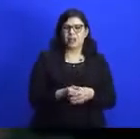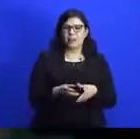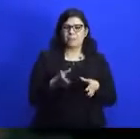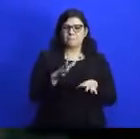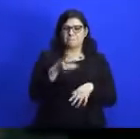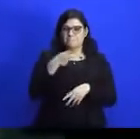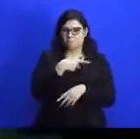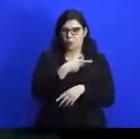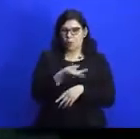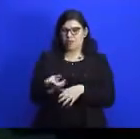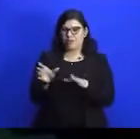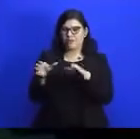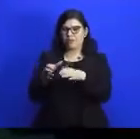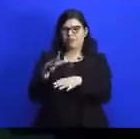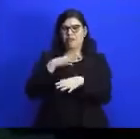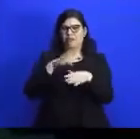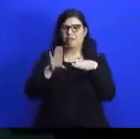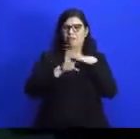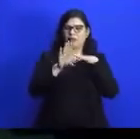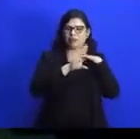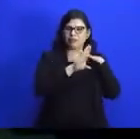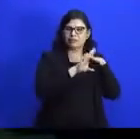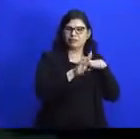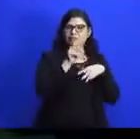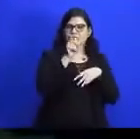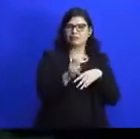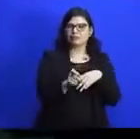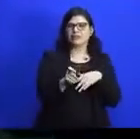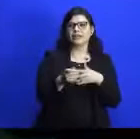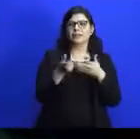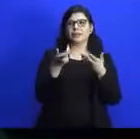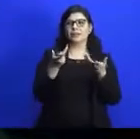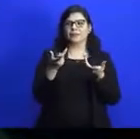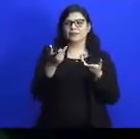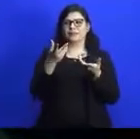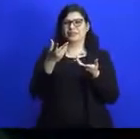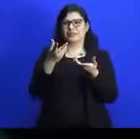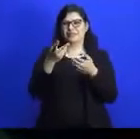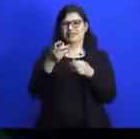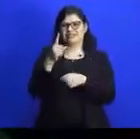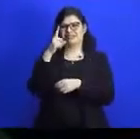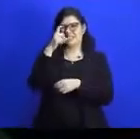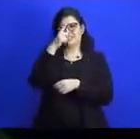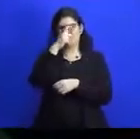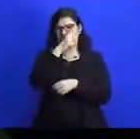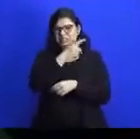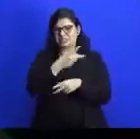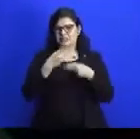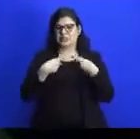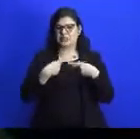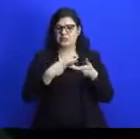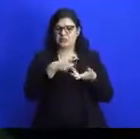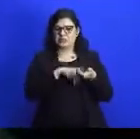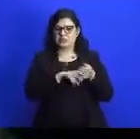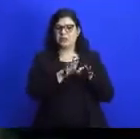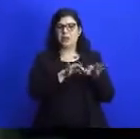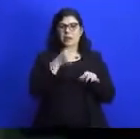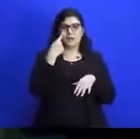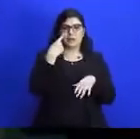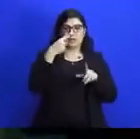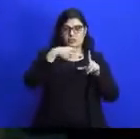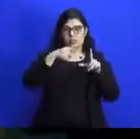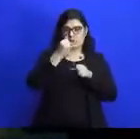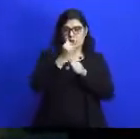urbana se complica con la migración y la hace muchísimo más dura para la gente que vive en ella. Vean este dato.